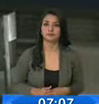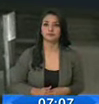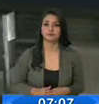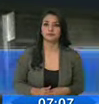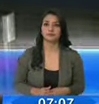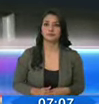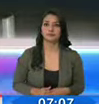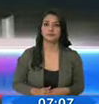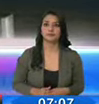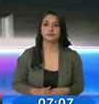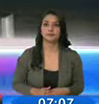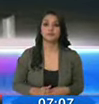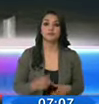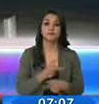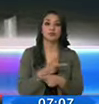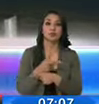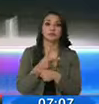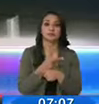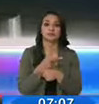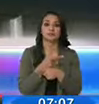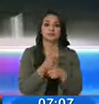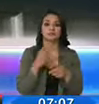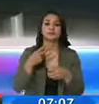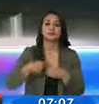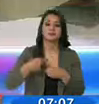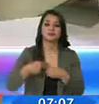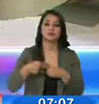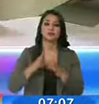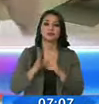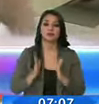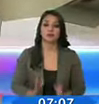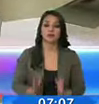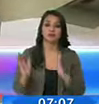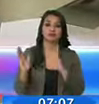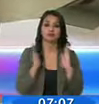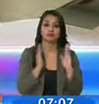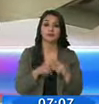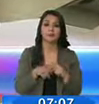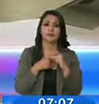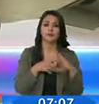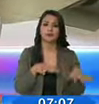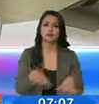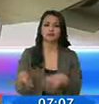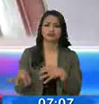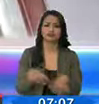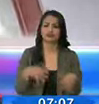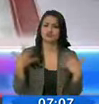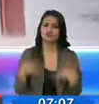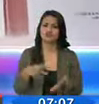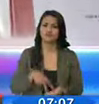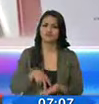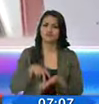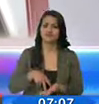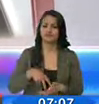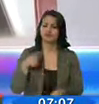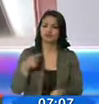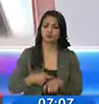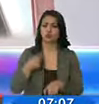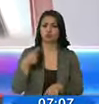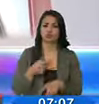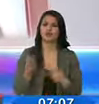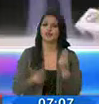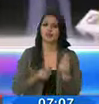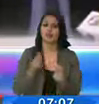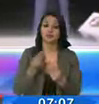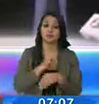El Consejo de Participación Ciudadana y Control Social Transitorio inicia su gestión con paso firme y mano dura, y lo hace cesando en funciones a